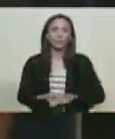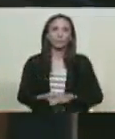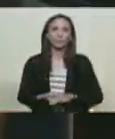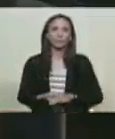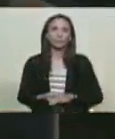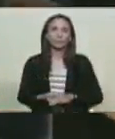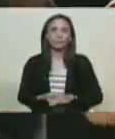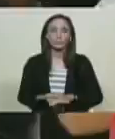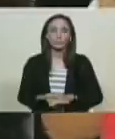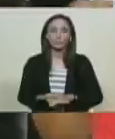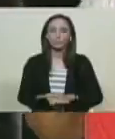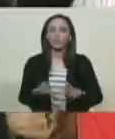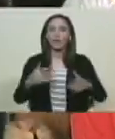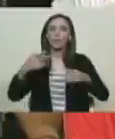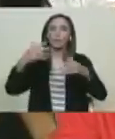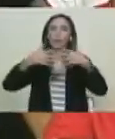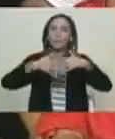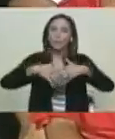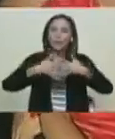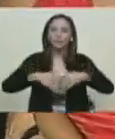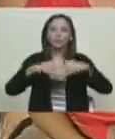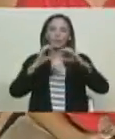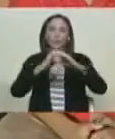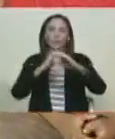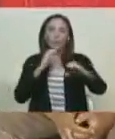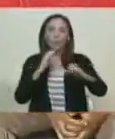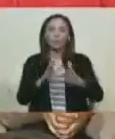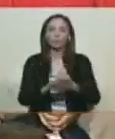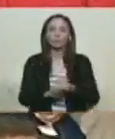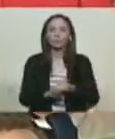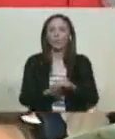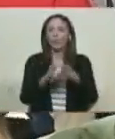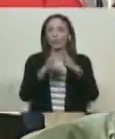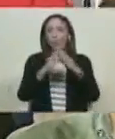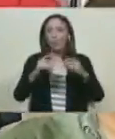por sectores, petróleo, transporte, trabajadores públicos,